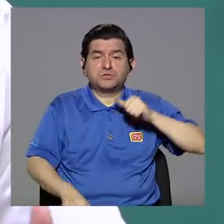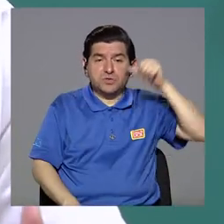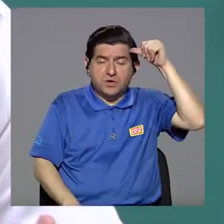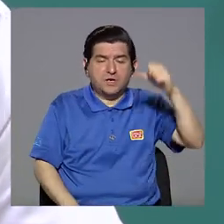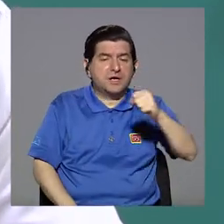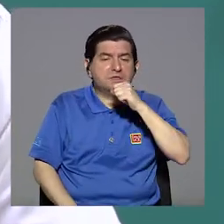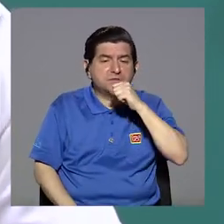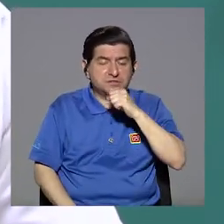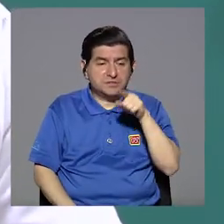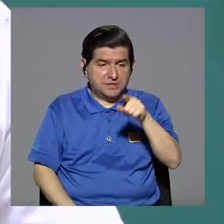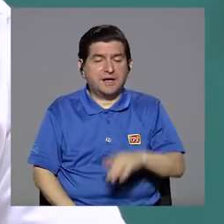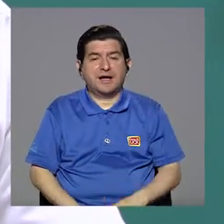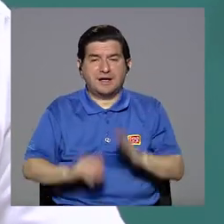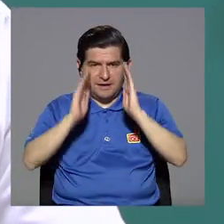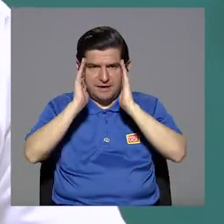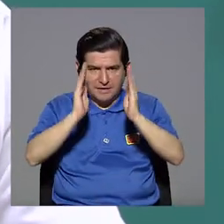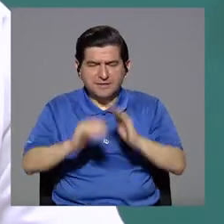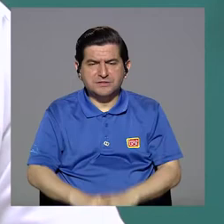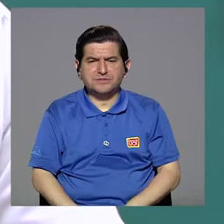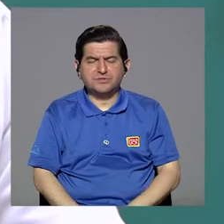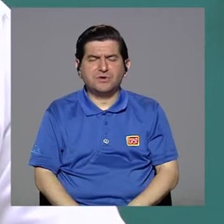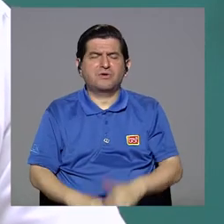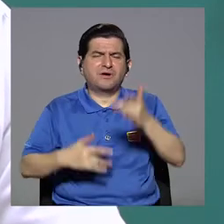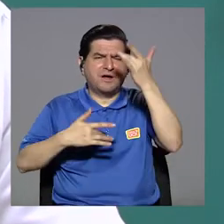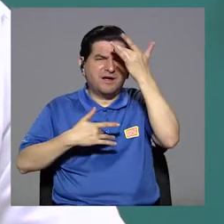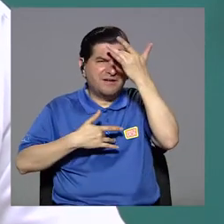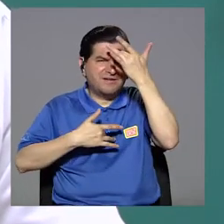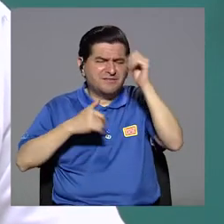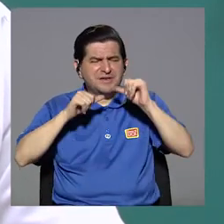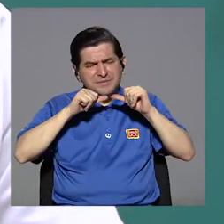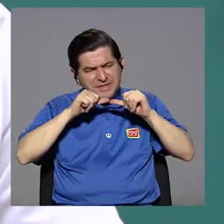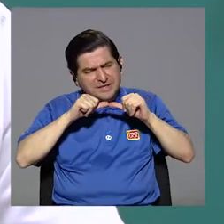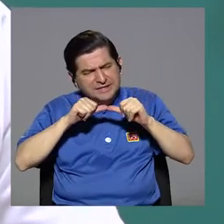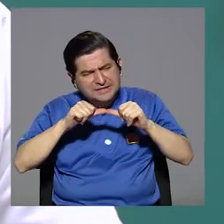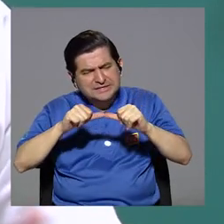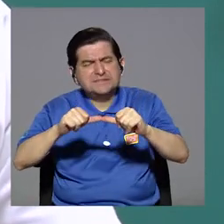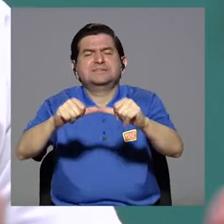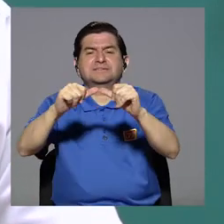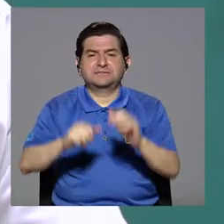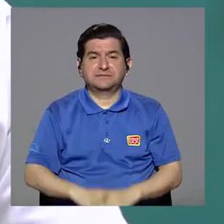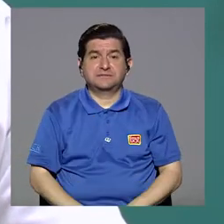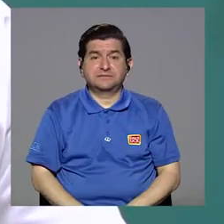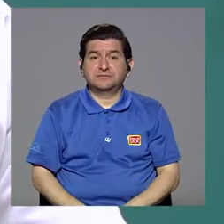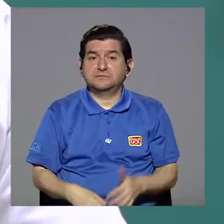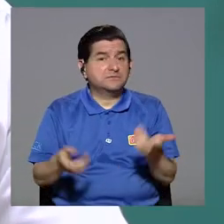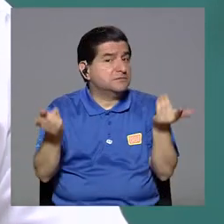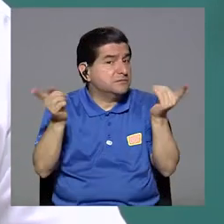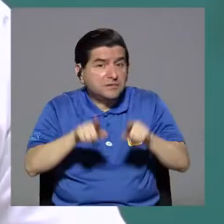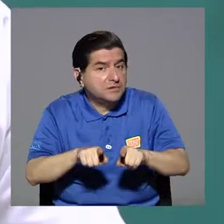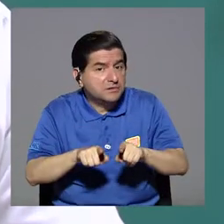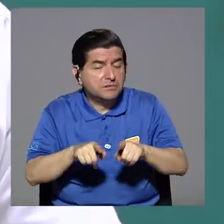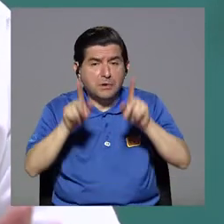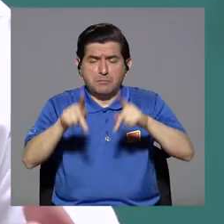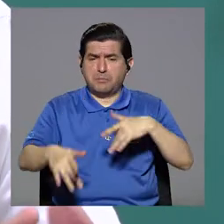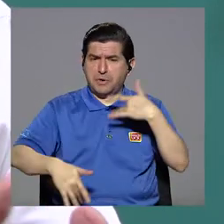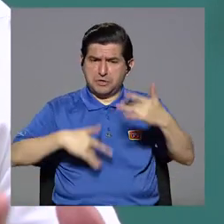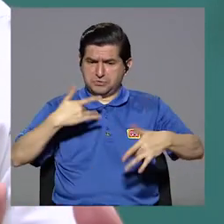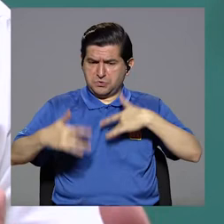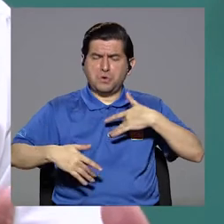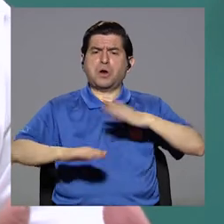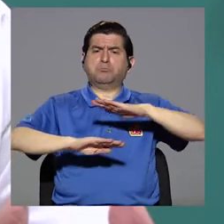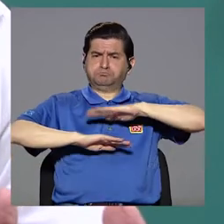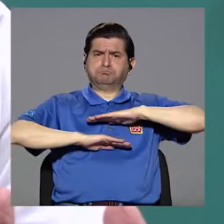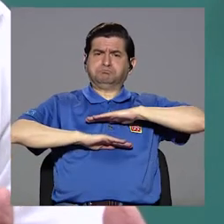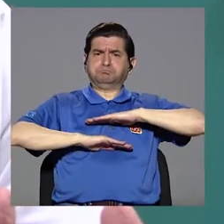muy importante son adultos mayores que llegan a esa consulta con patologías crónicas o de enfermedades crónicas y que sucede la